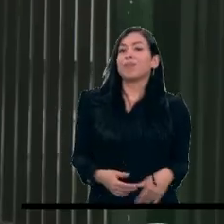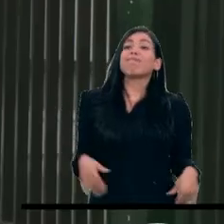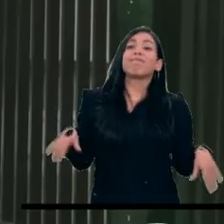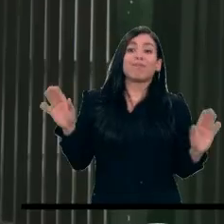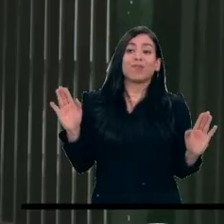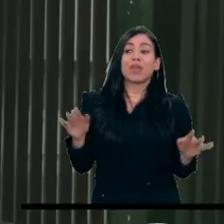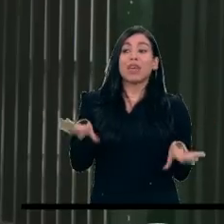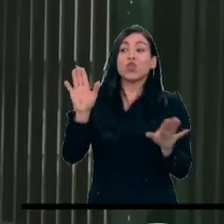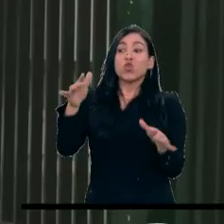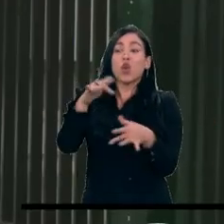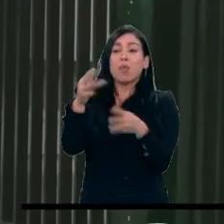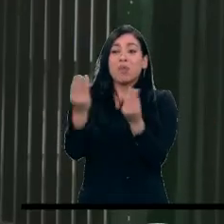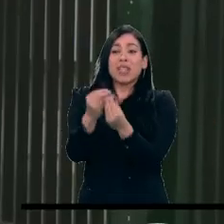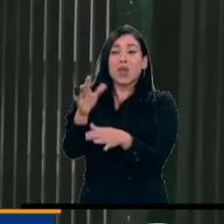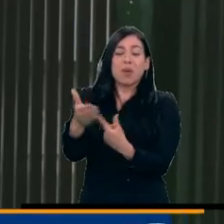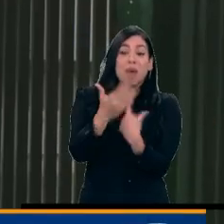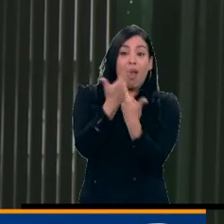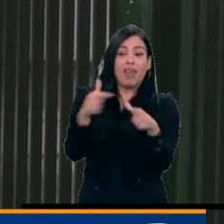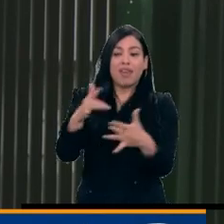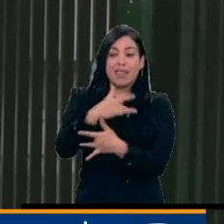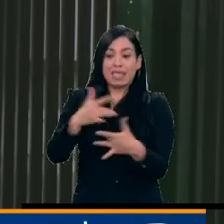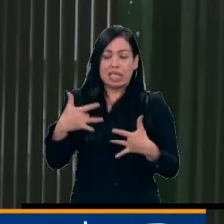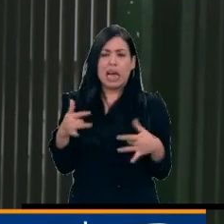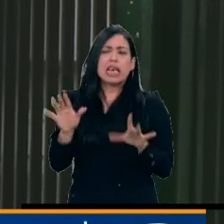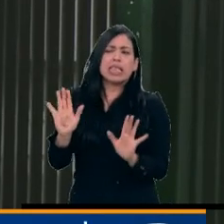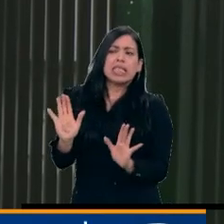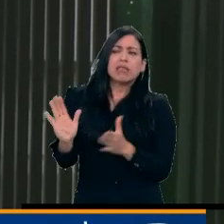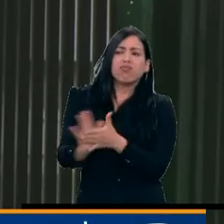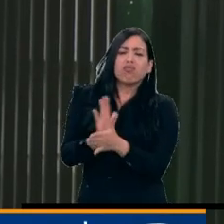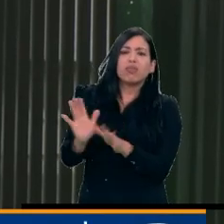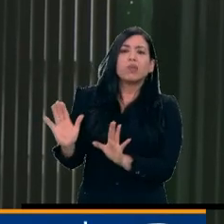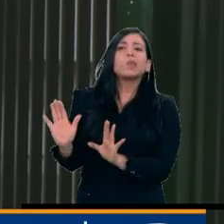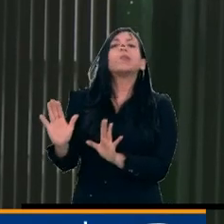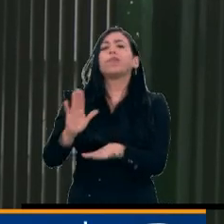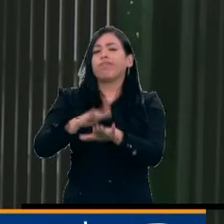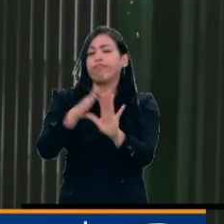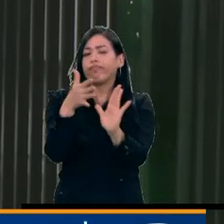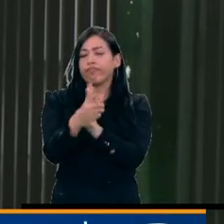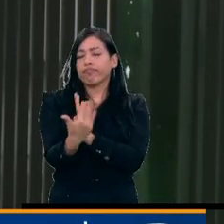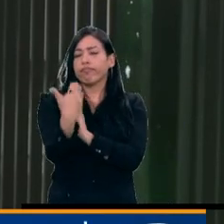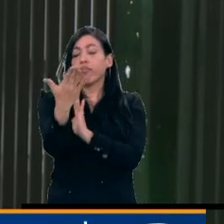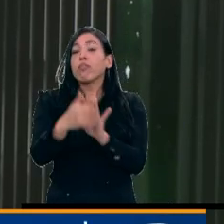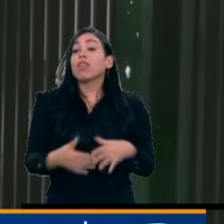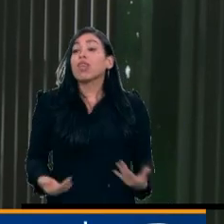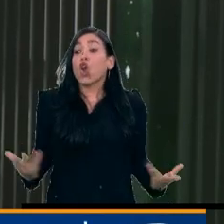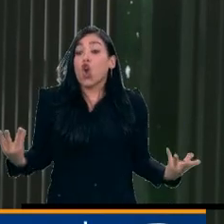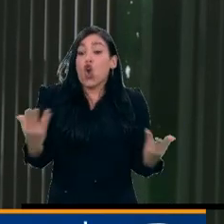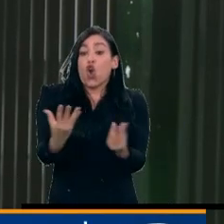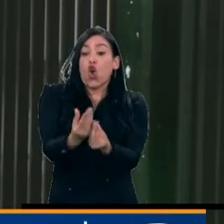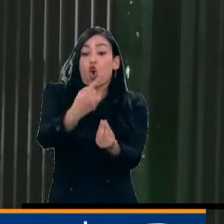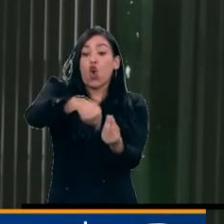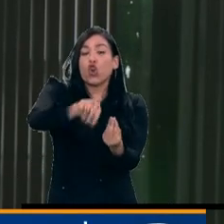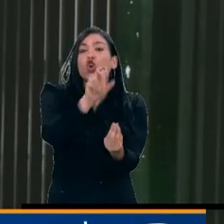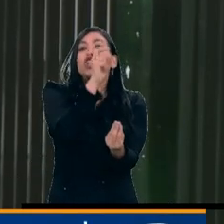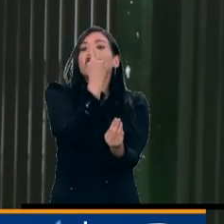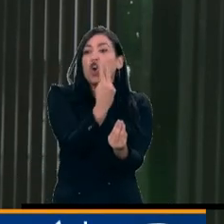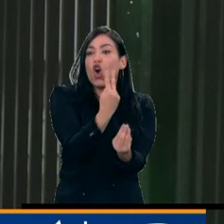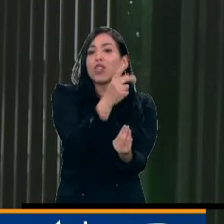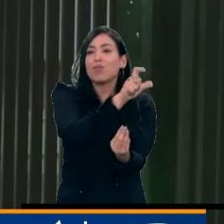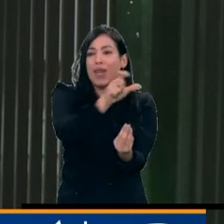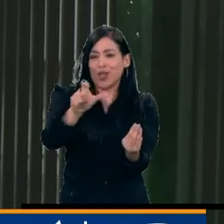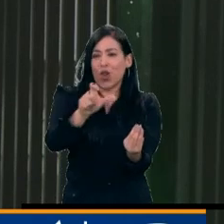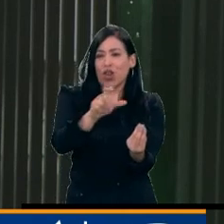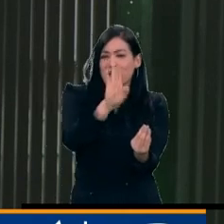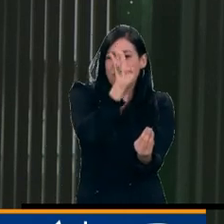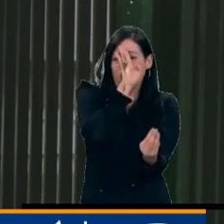Sobre el estado de salud de los uniformados que fueron liberados el día de ayer, hay que mencionar que de este grupo, 2 uniformados adscritos